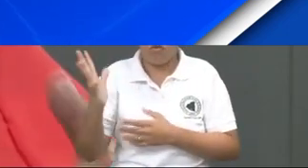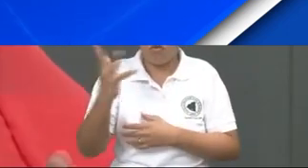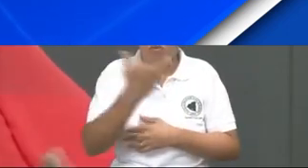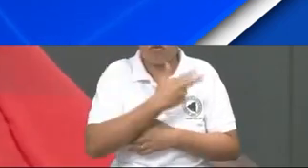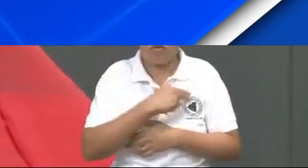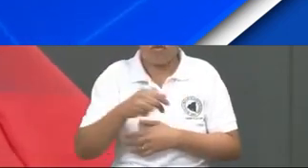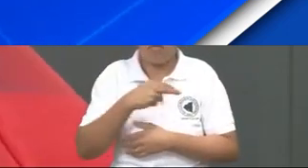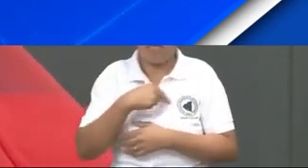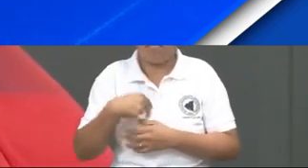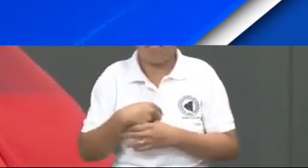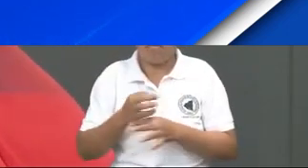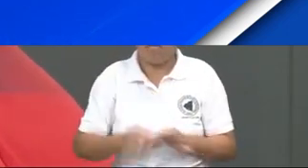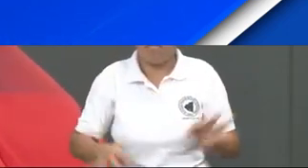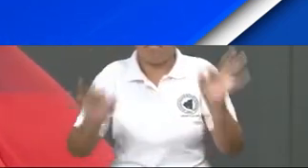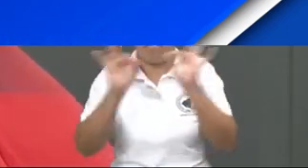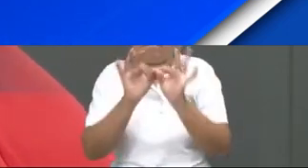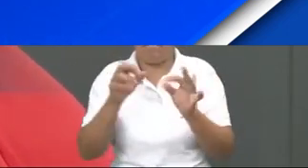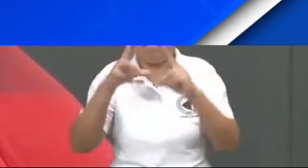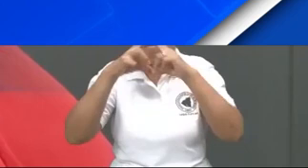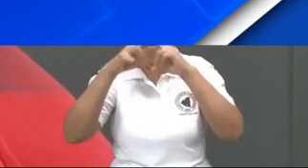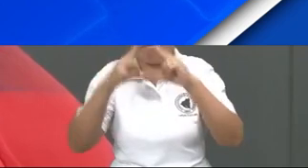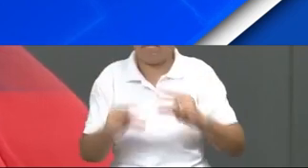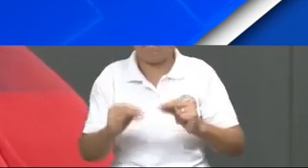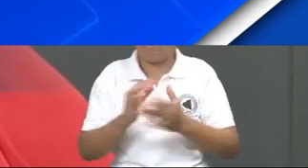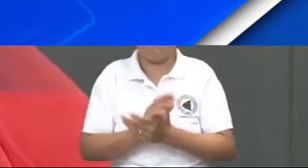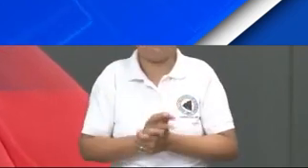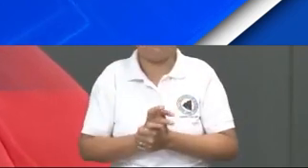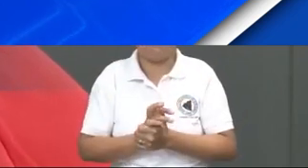que es la gestión aduanera en Nicaragua,